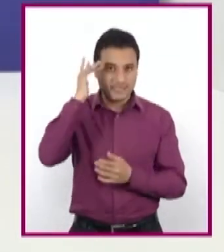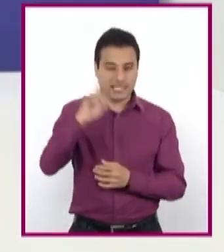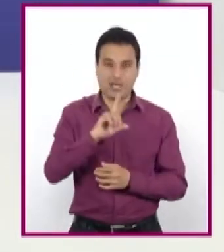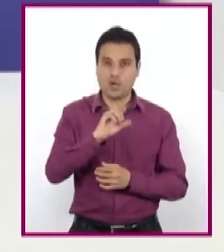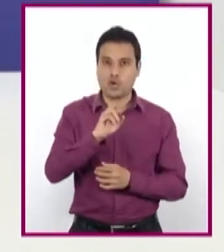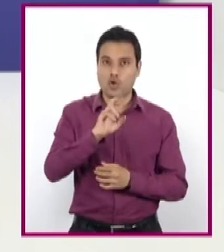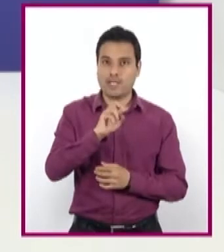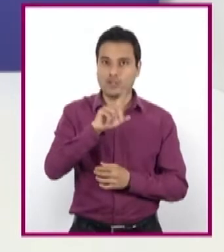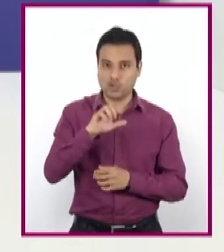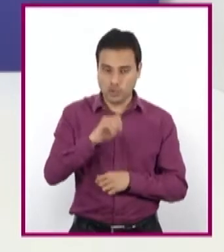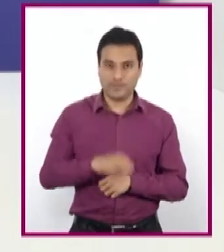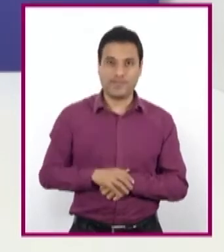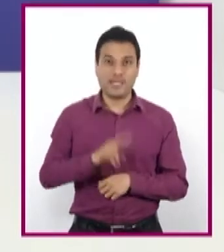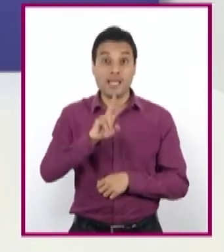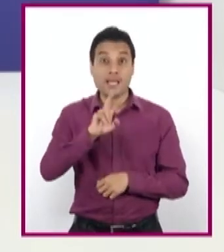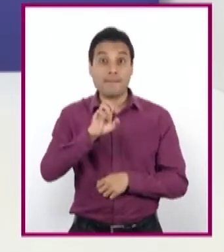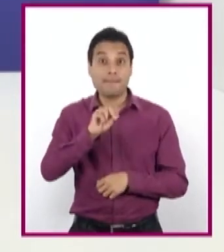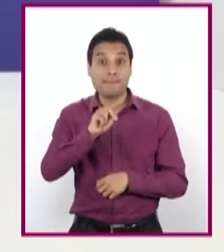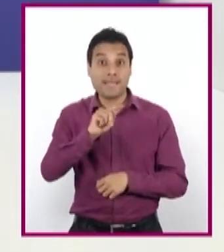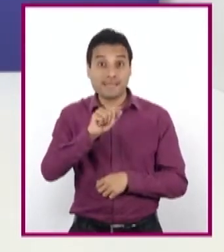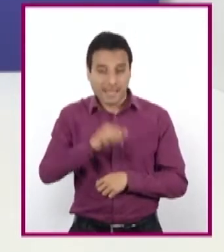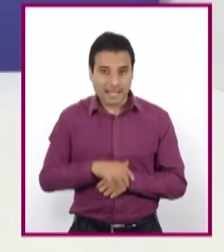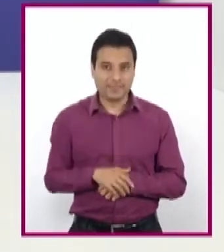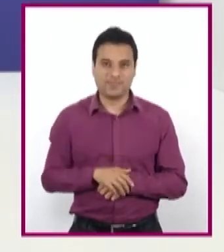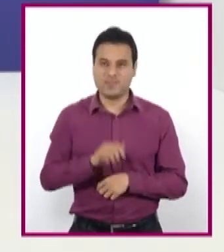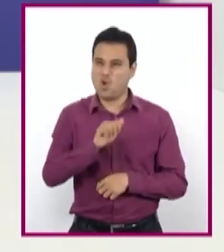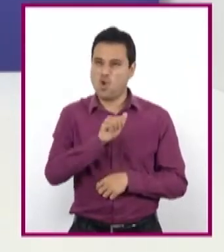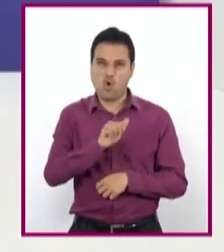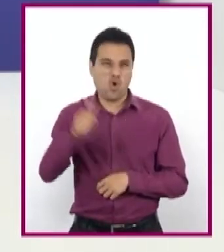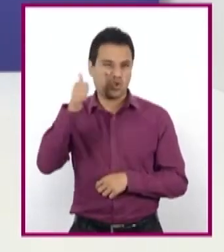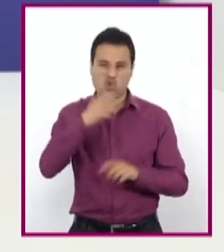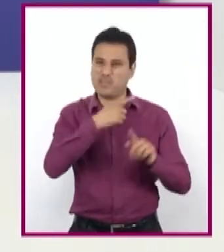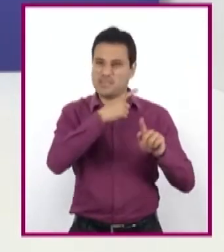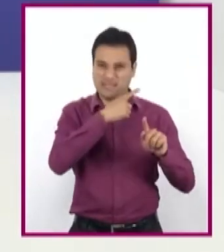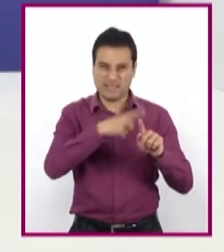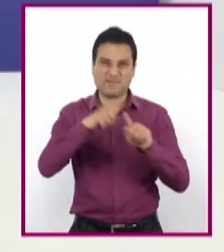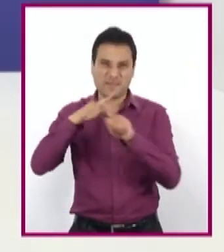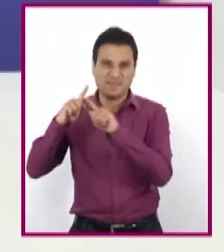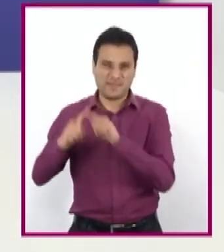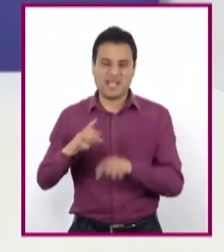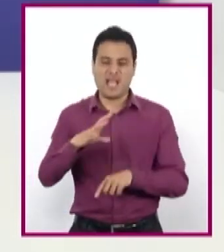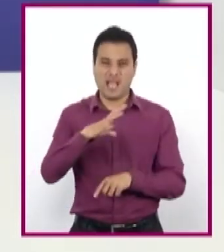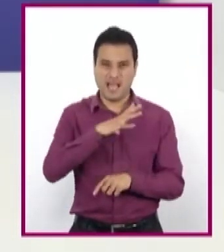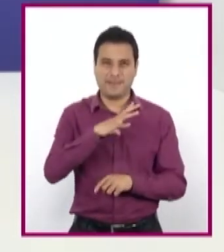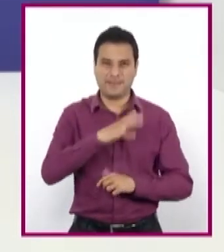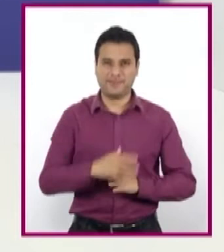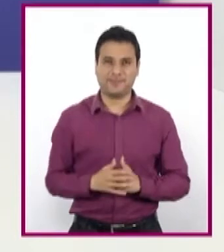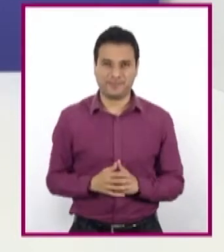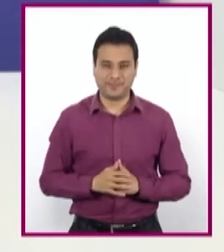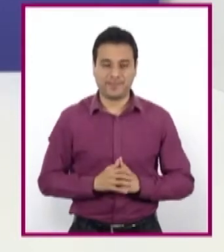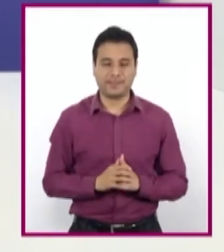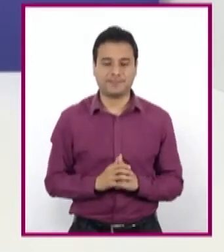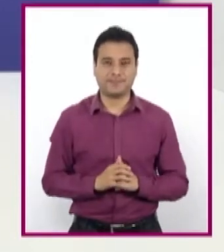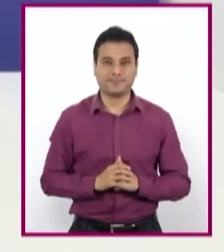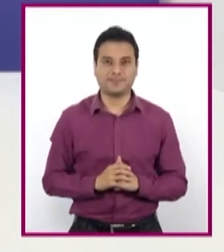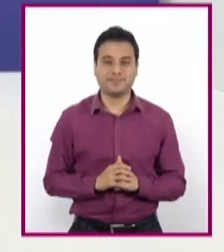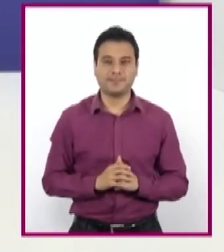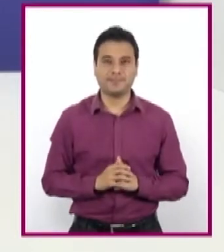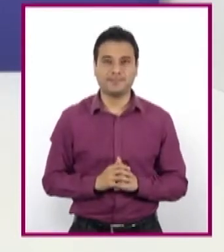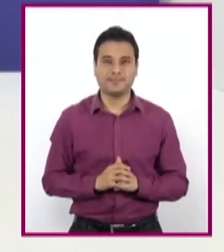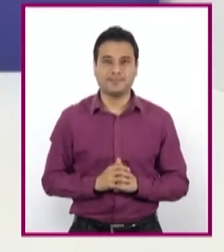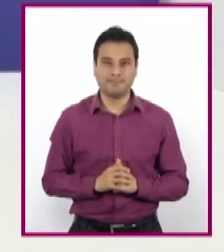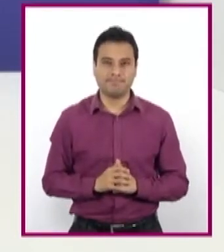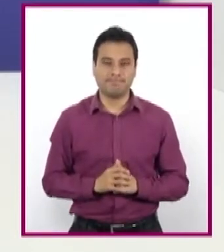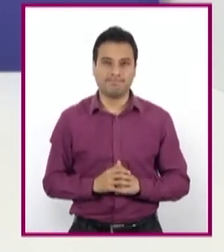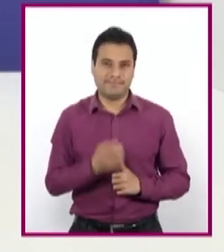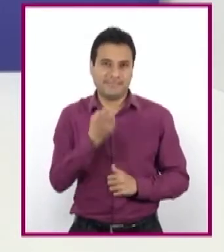Venta, Chalcatzingo, Teopantecuanitlán, Tlatilco, Monte Albán y muchos otros sitios arqueológicos a